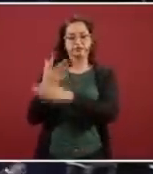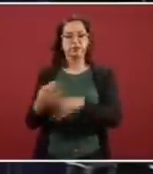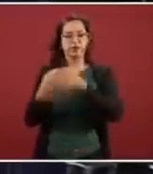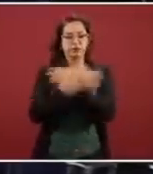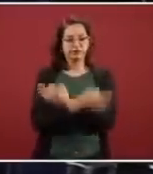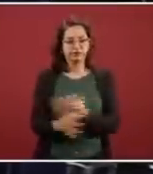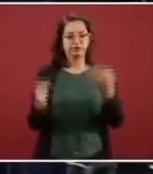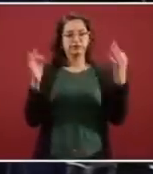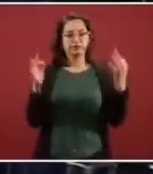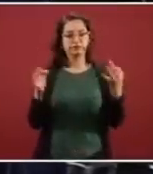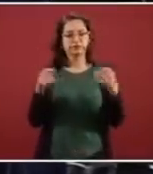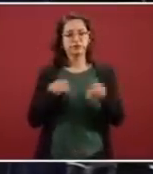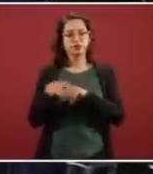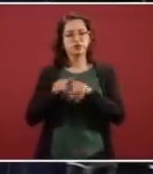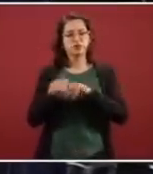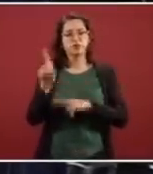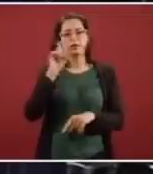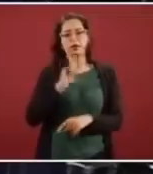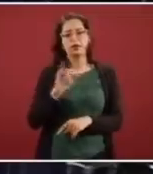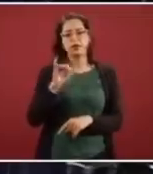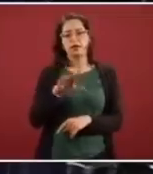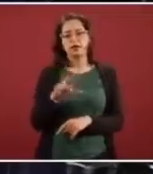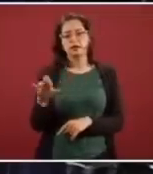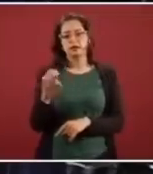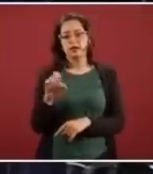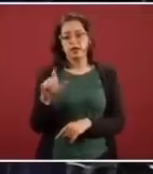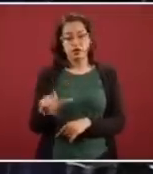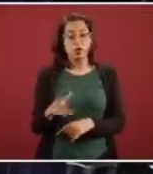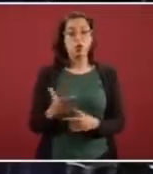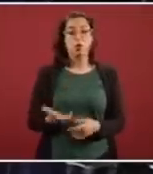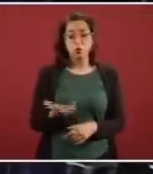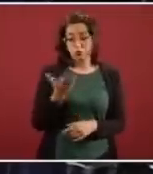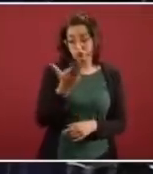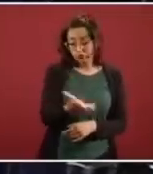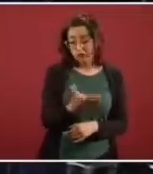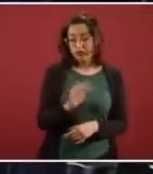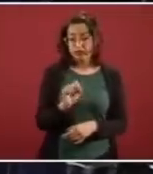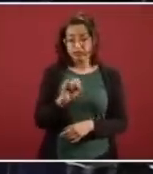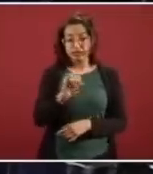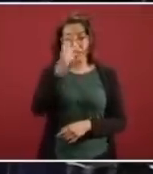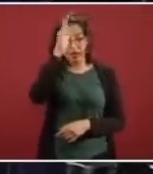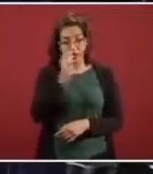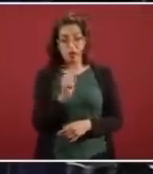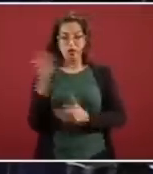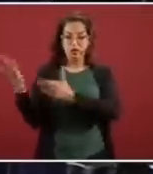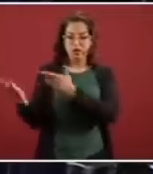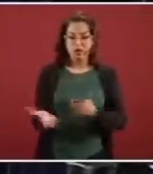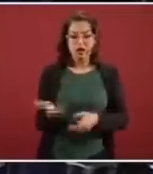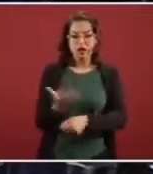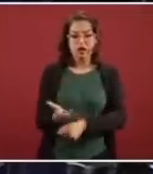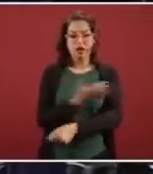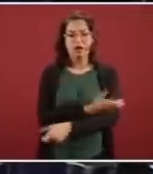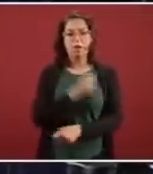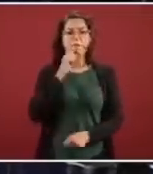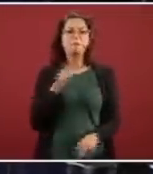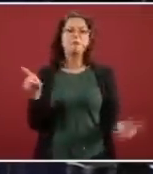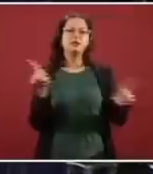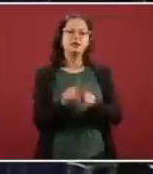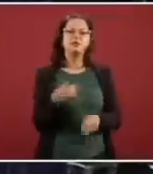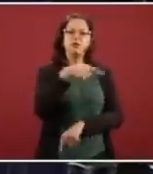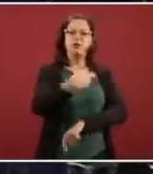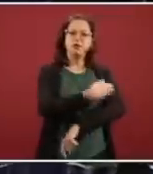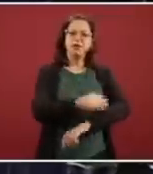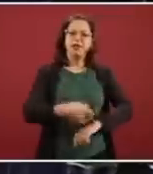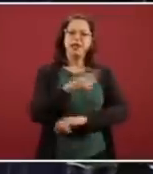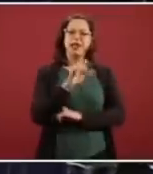Vallarta. ¿Estaría dispuesto a recibir a la hermana, a los familiares de Vallarta, como lo hizo con los integrantes de